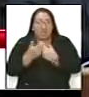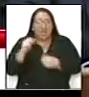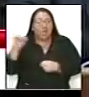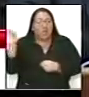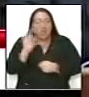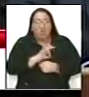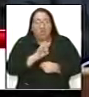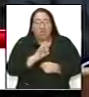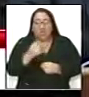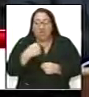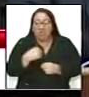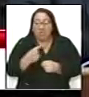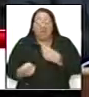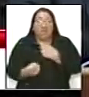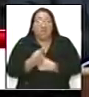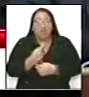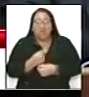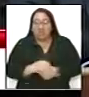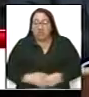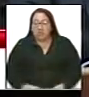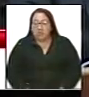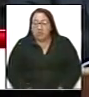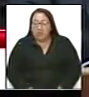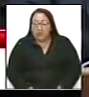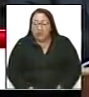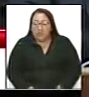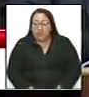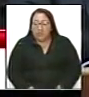nunca, así me tengan amenazada.